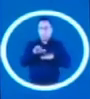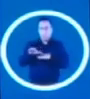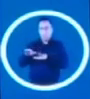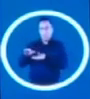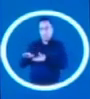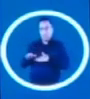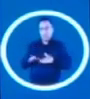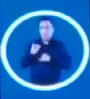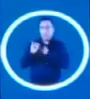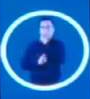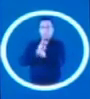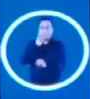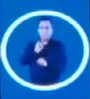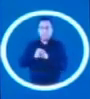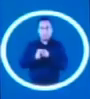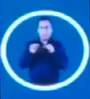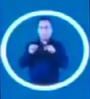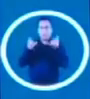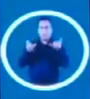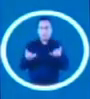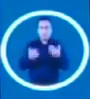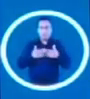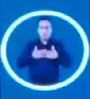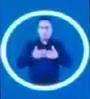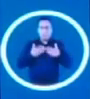la comunidad internacional presente.